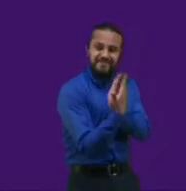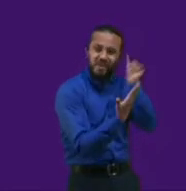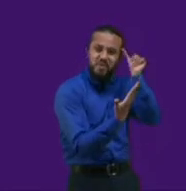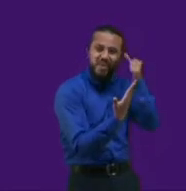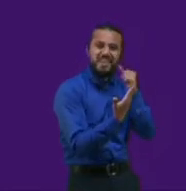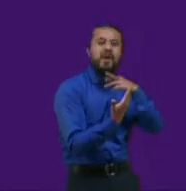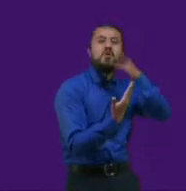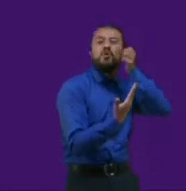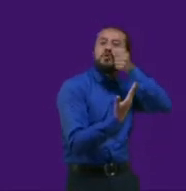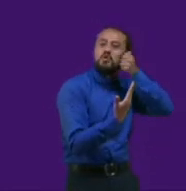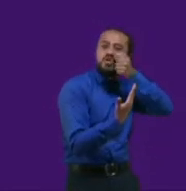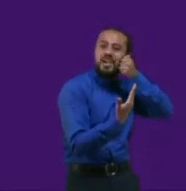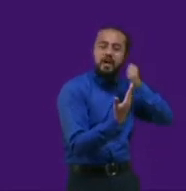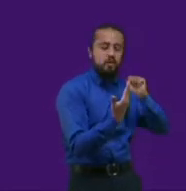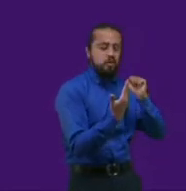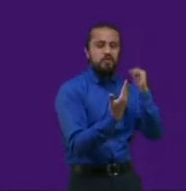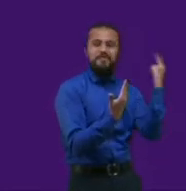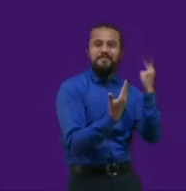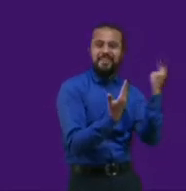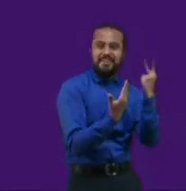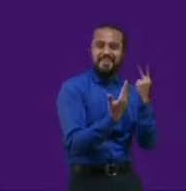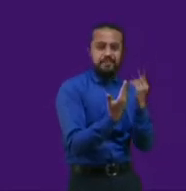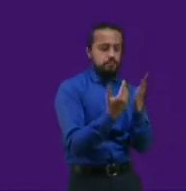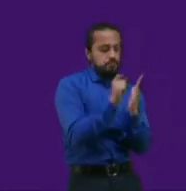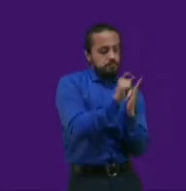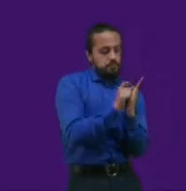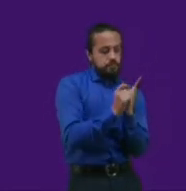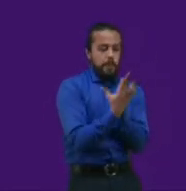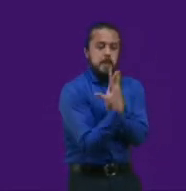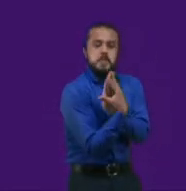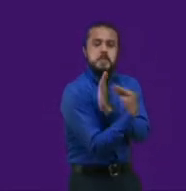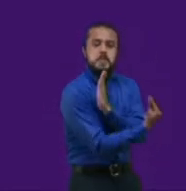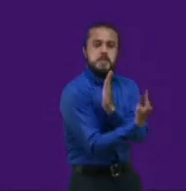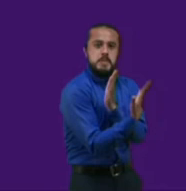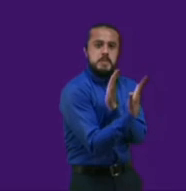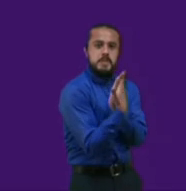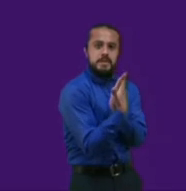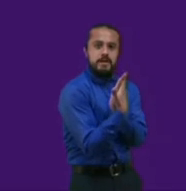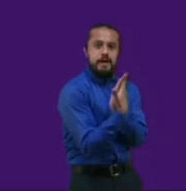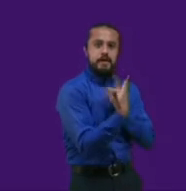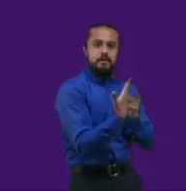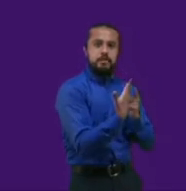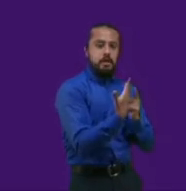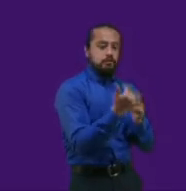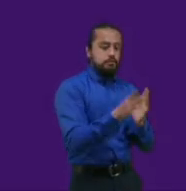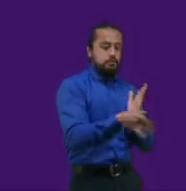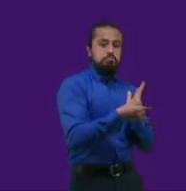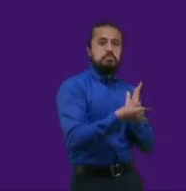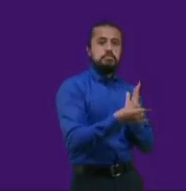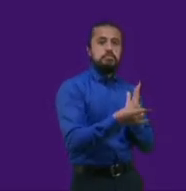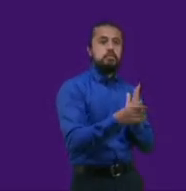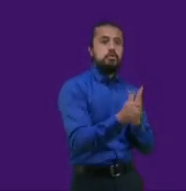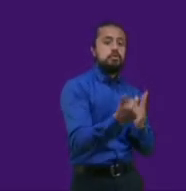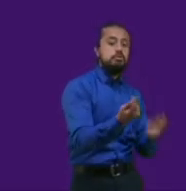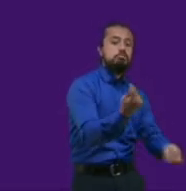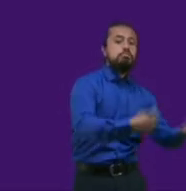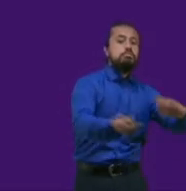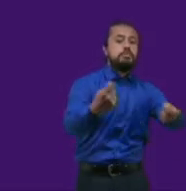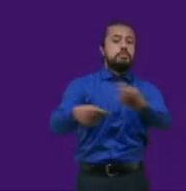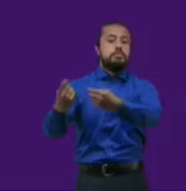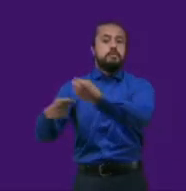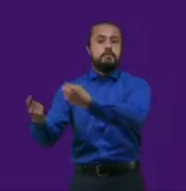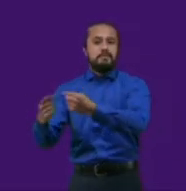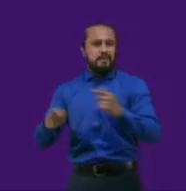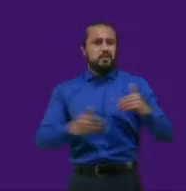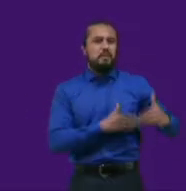como pasa en Colombia, una vez tú podías tomar ese instrumento, podías endosarlo y podías ir a vendérselo a alguien. Pero pues era un